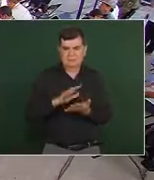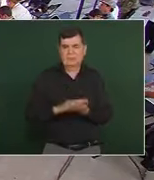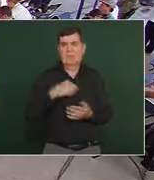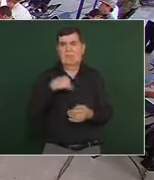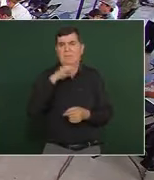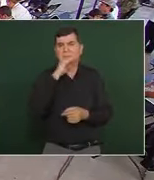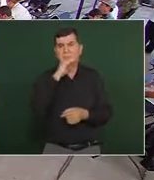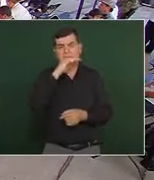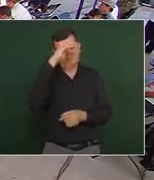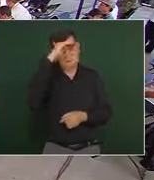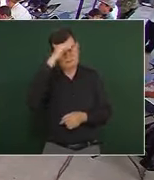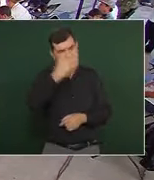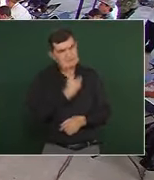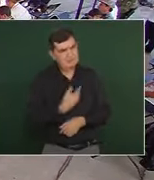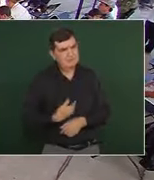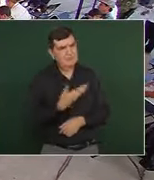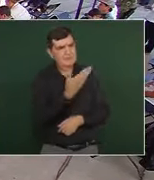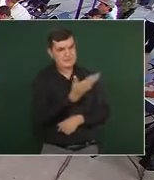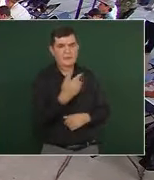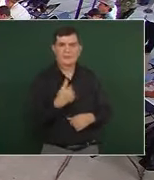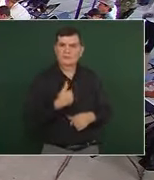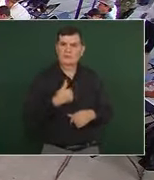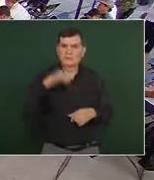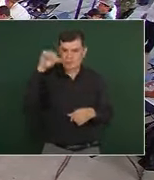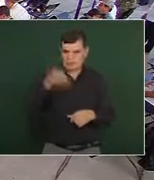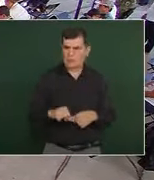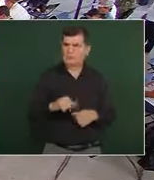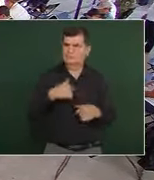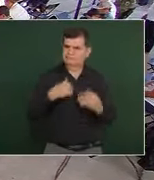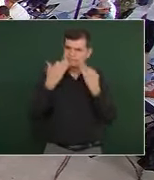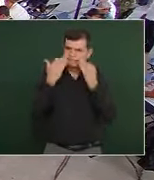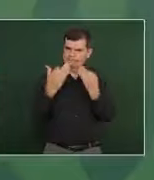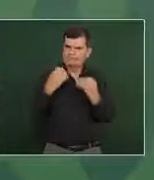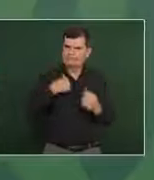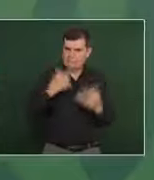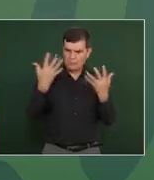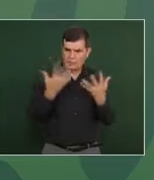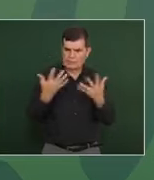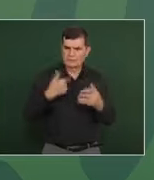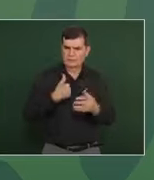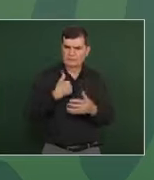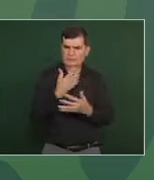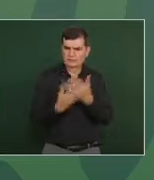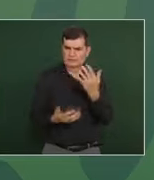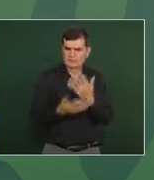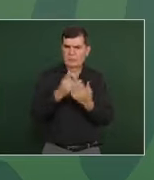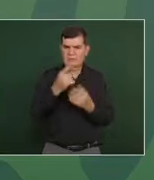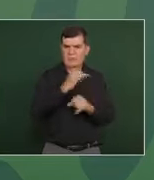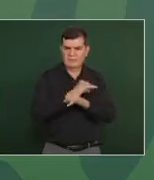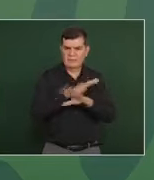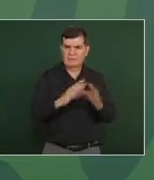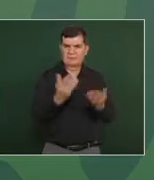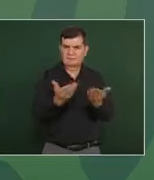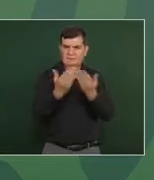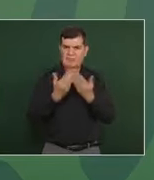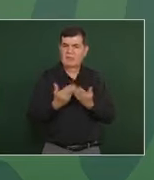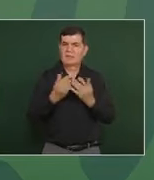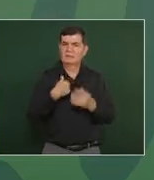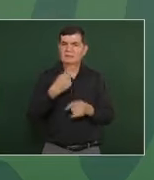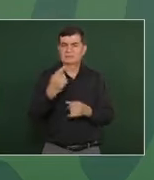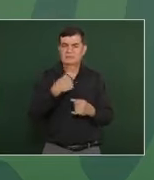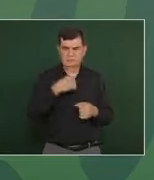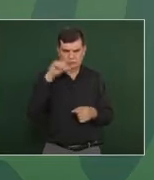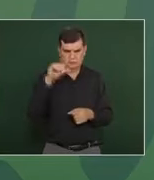sí, señor presidente. Sí, lo vamos a ver hoy mismo. Hoy mismo nos das toda la información